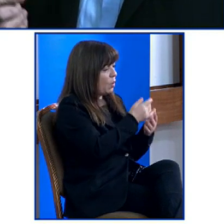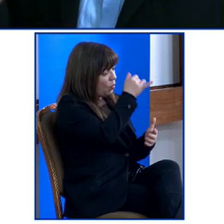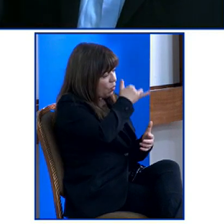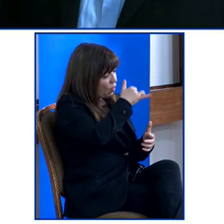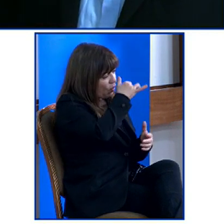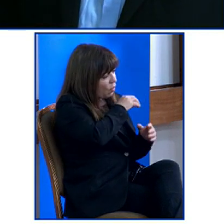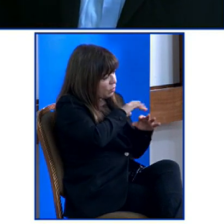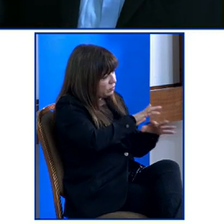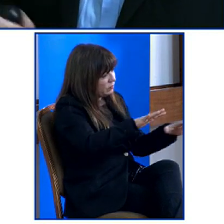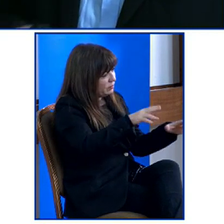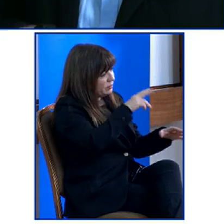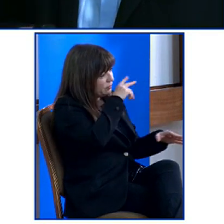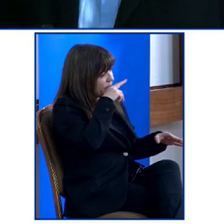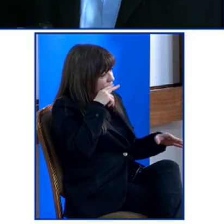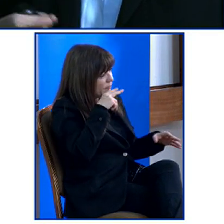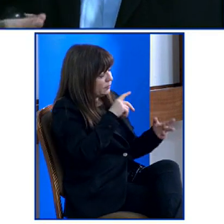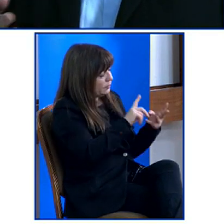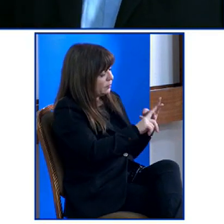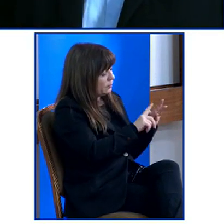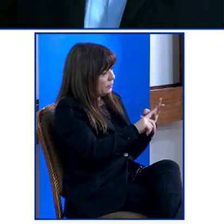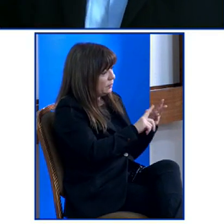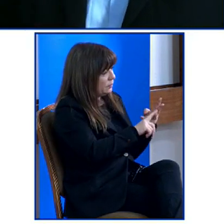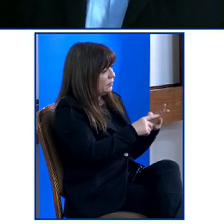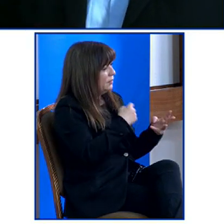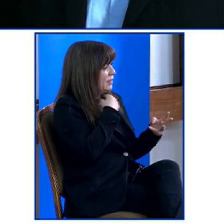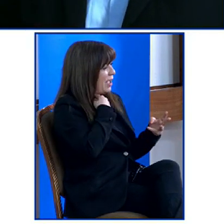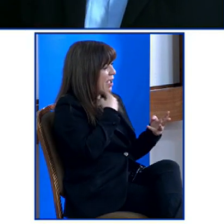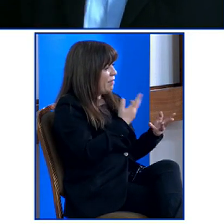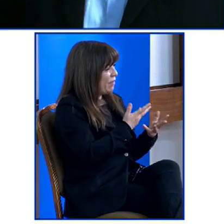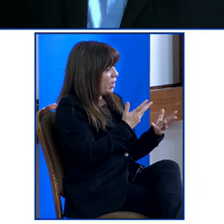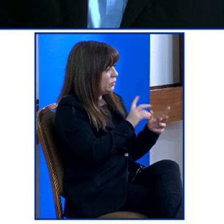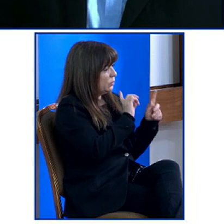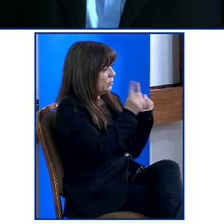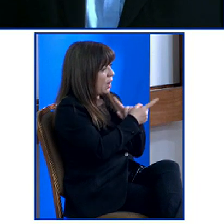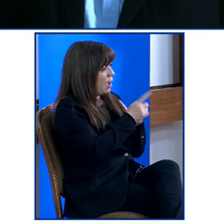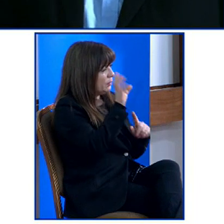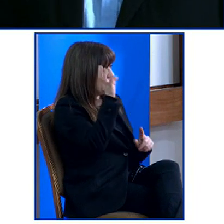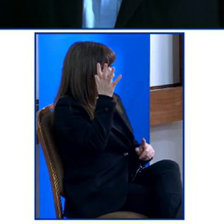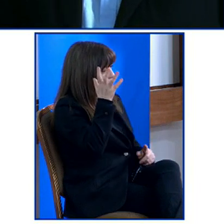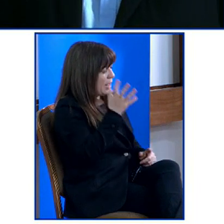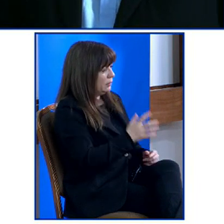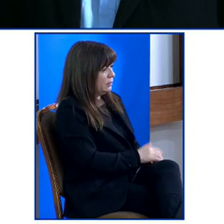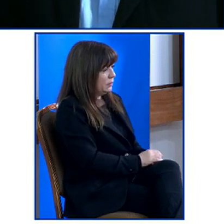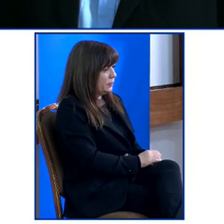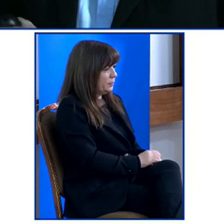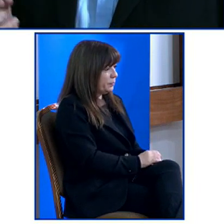del aire. Y la tercera área es los efectos del cambio climático.